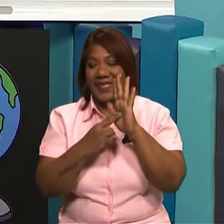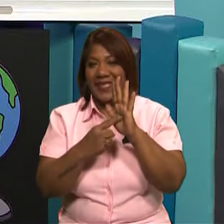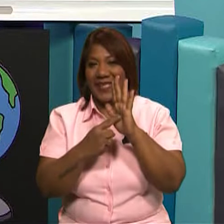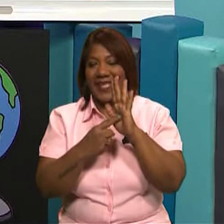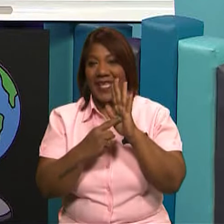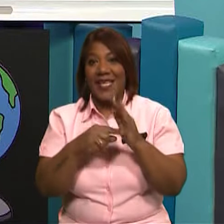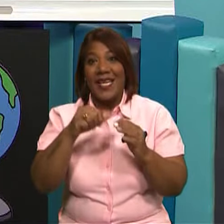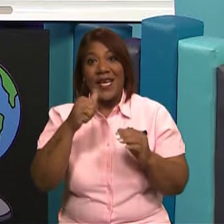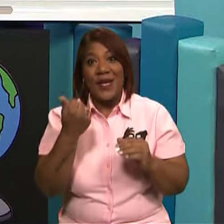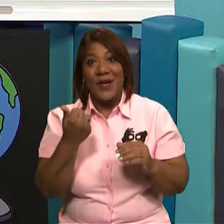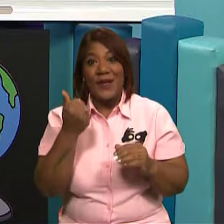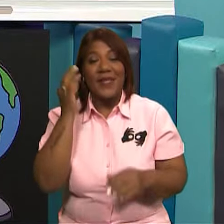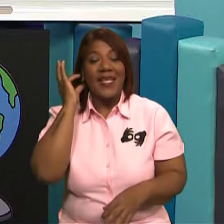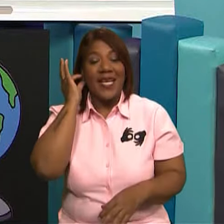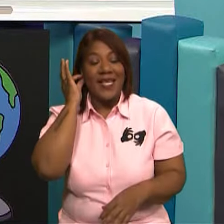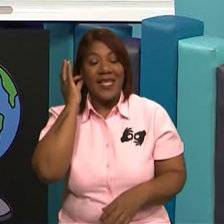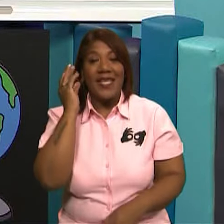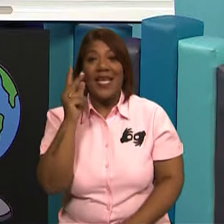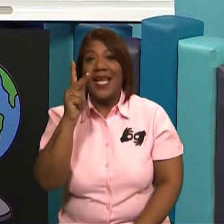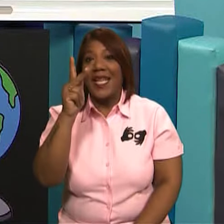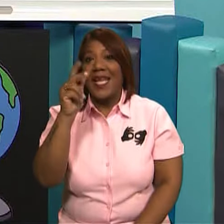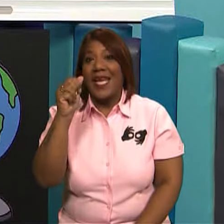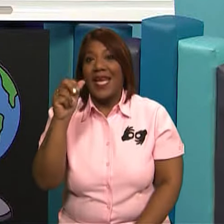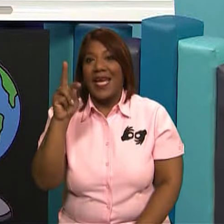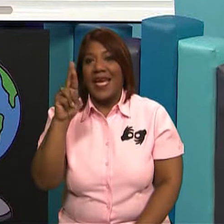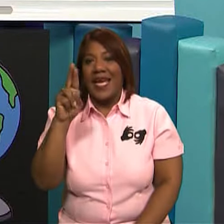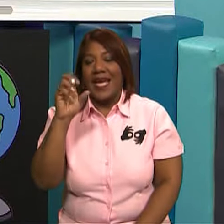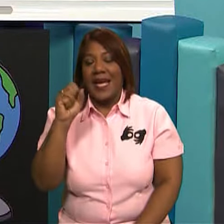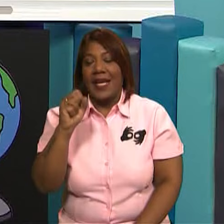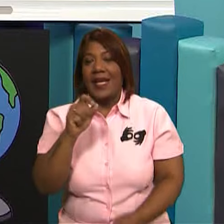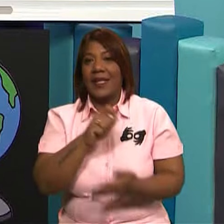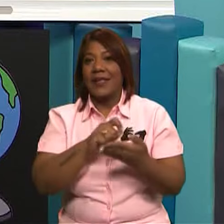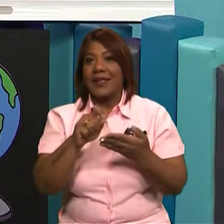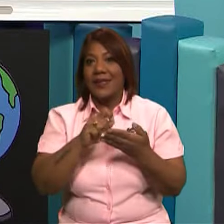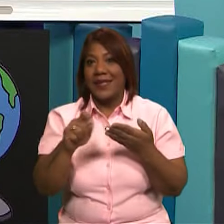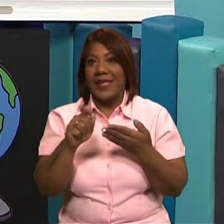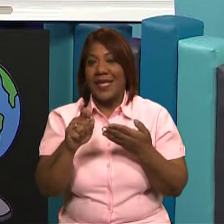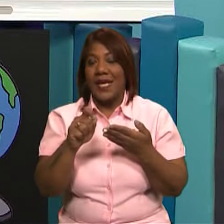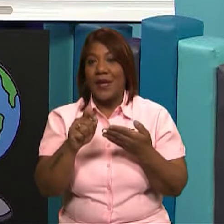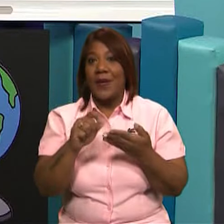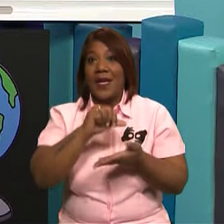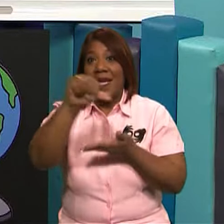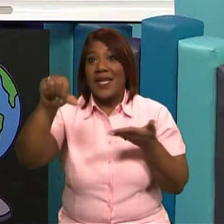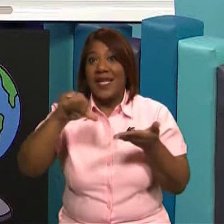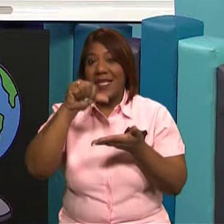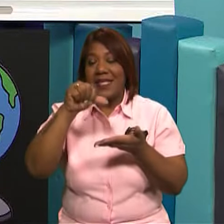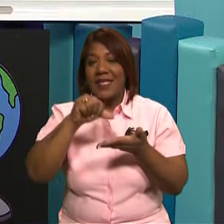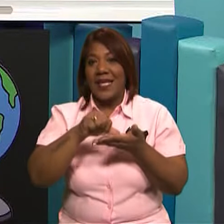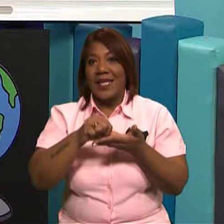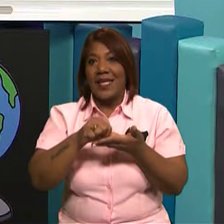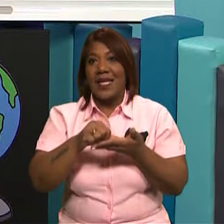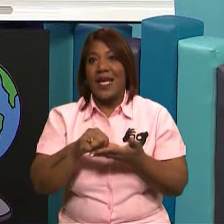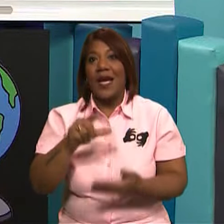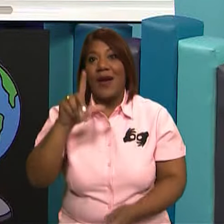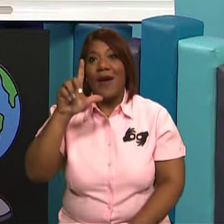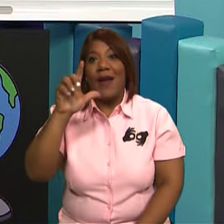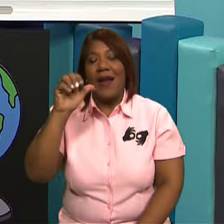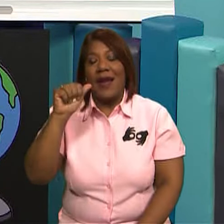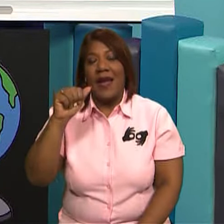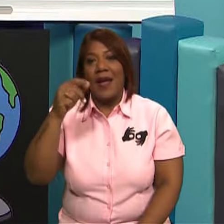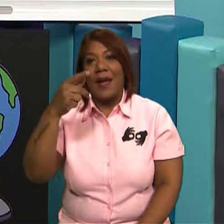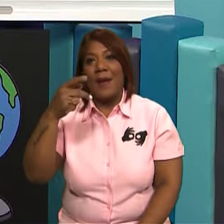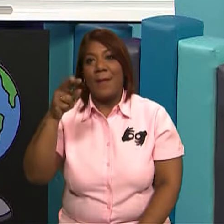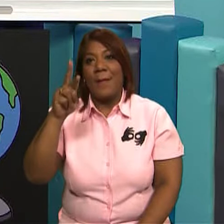anterior. Veamos a Karen Gordón desde la escuela La Primavera, ubicada en Santiago. Ella está en el cuarto E y su